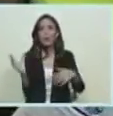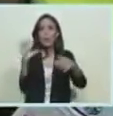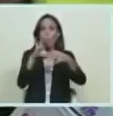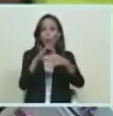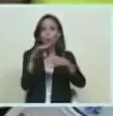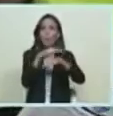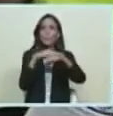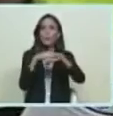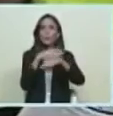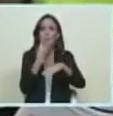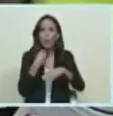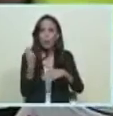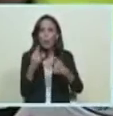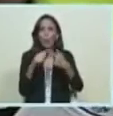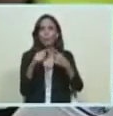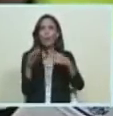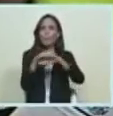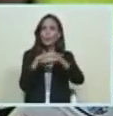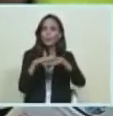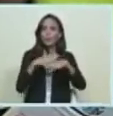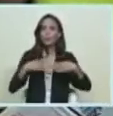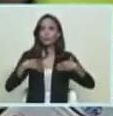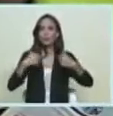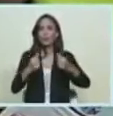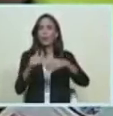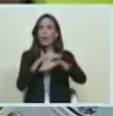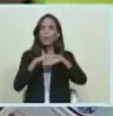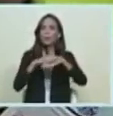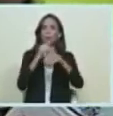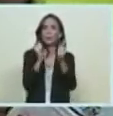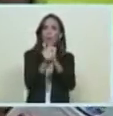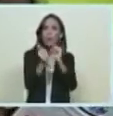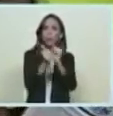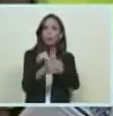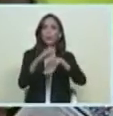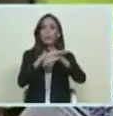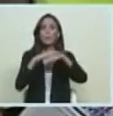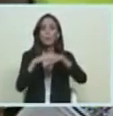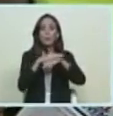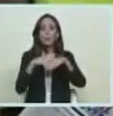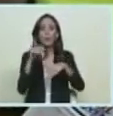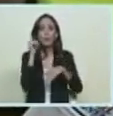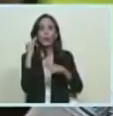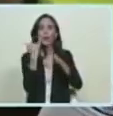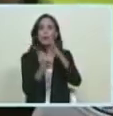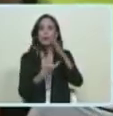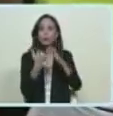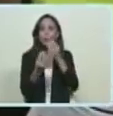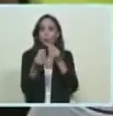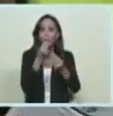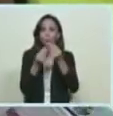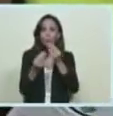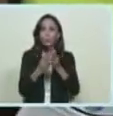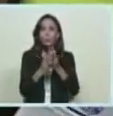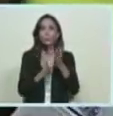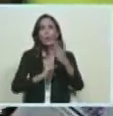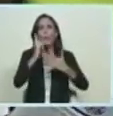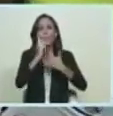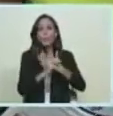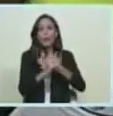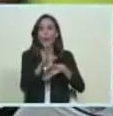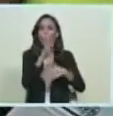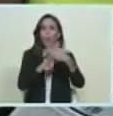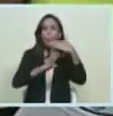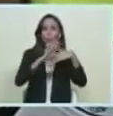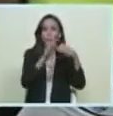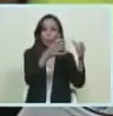al Ministerio de Juventud y Deporte, el Ministerio de Salud, el Ministerio del Poder Popular para la Mujer, el Instituto Nacional de Nutrición. Un plan que consta de 4